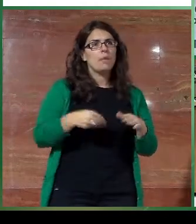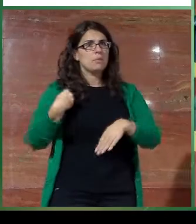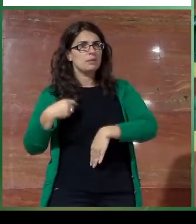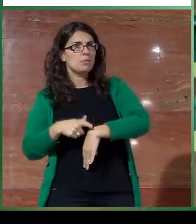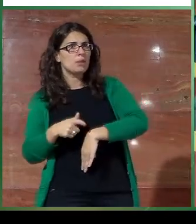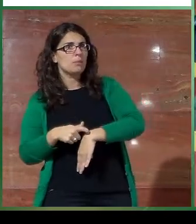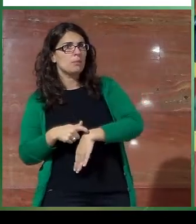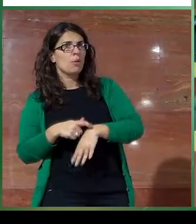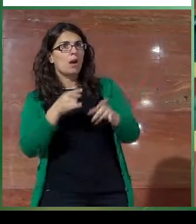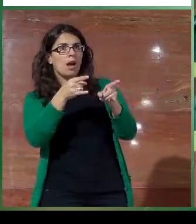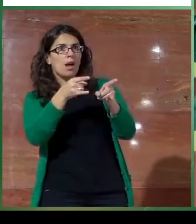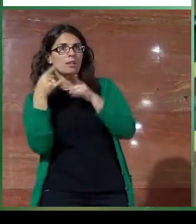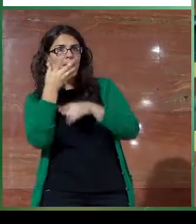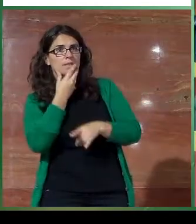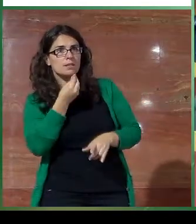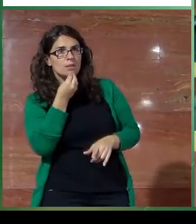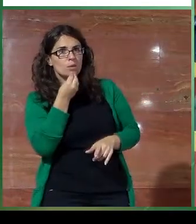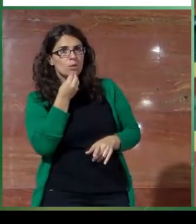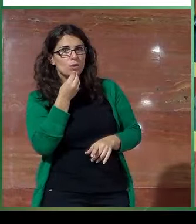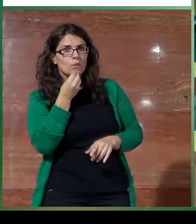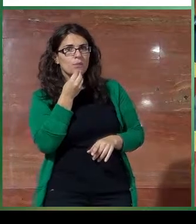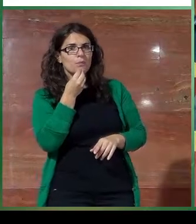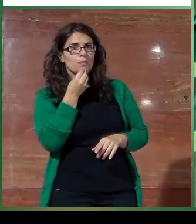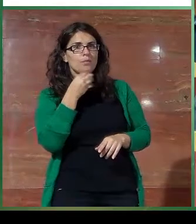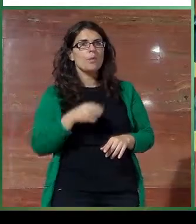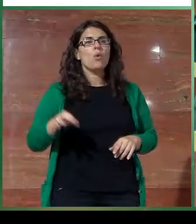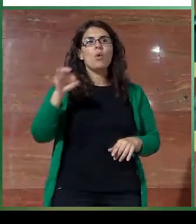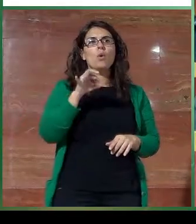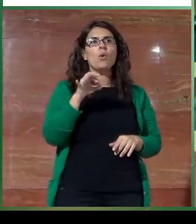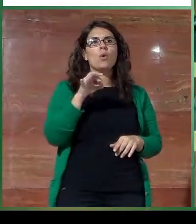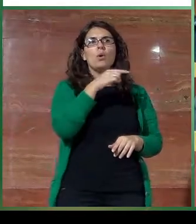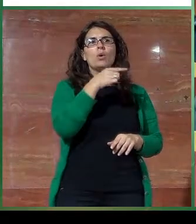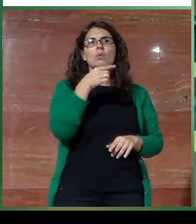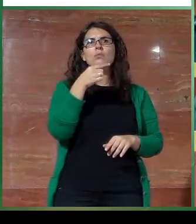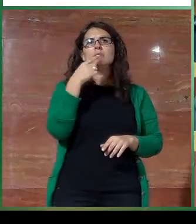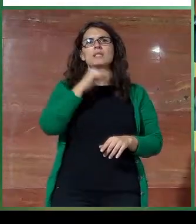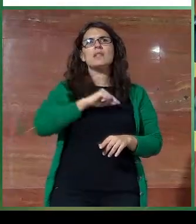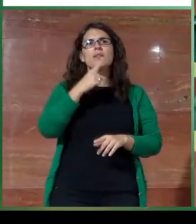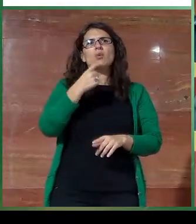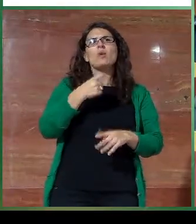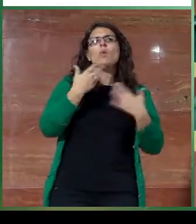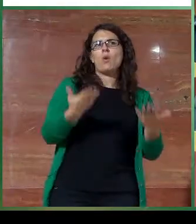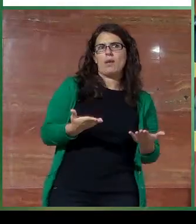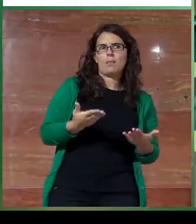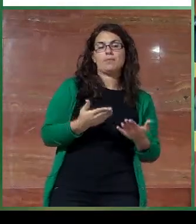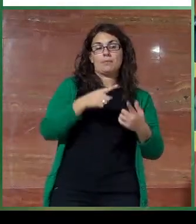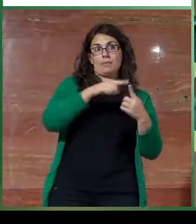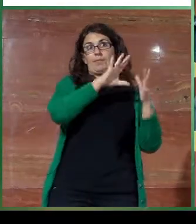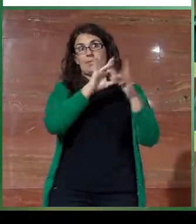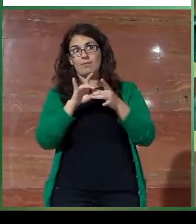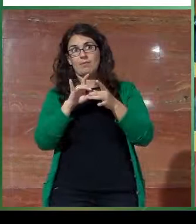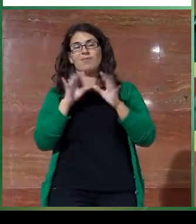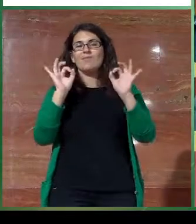la vez atractivo, ¿qué dificultades veis en eso? Y en línea con esto, en particular